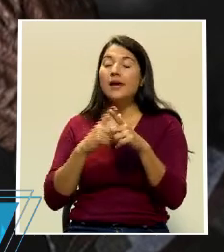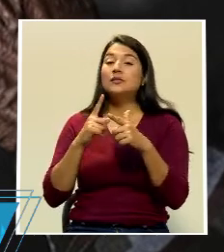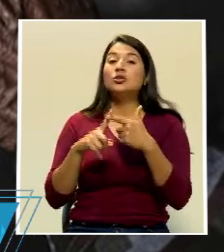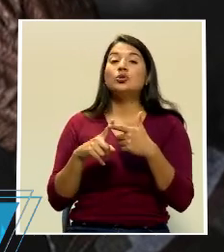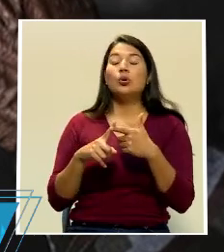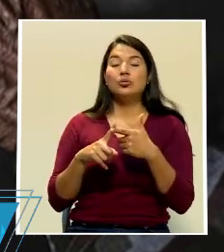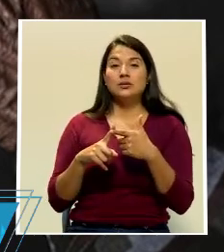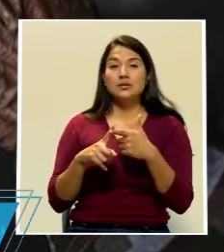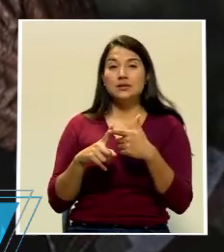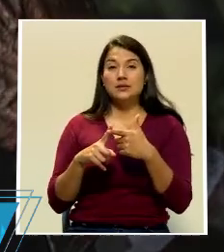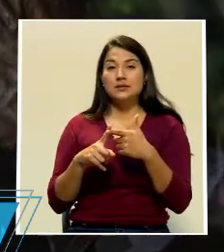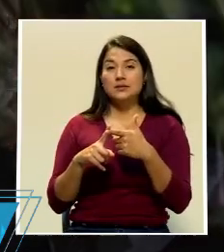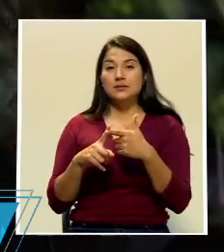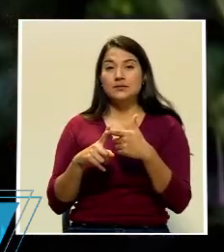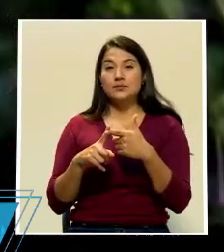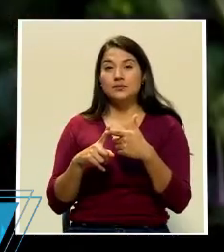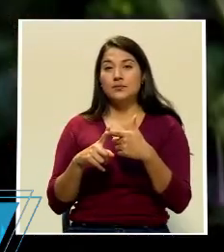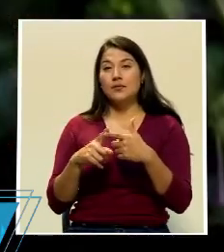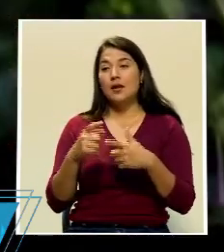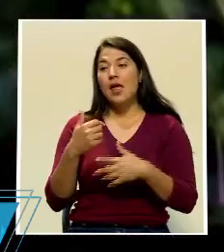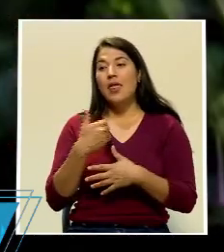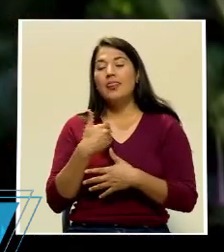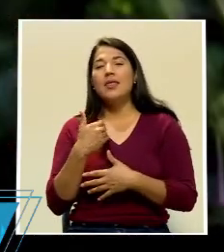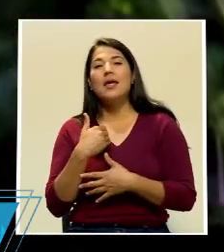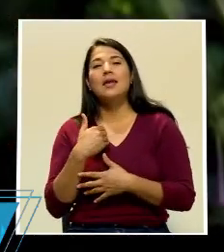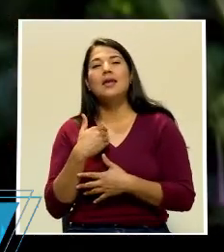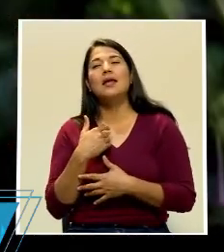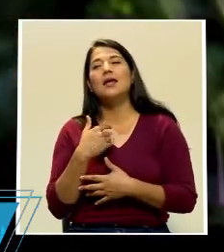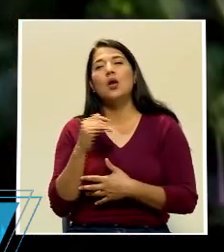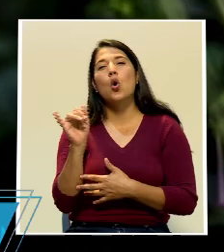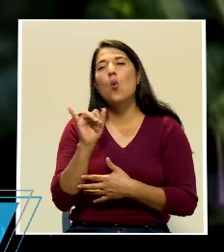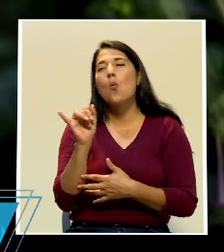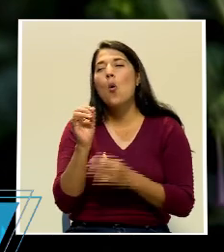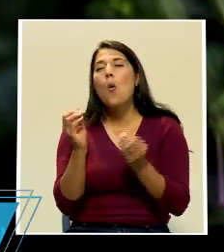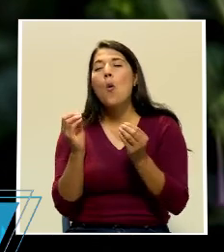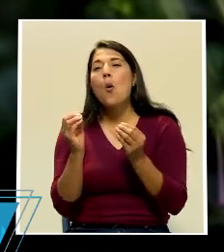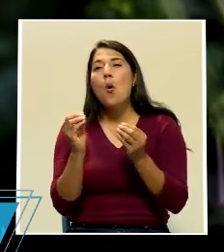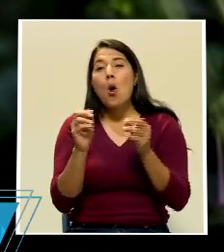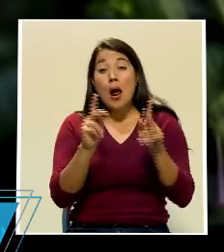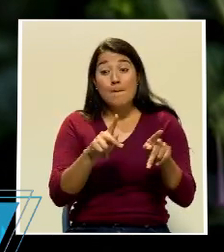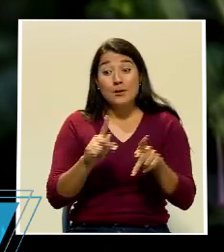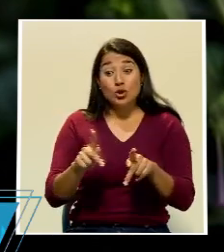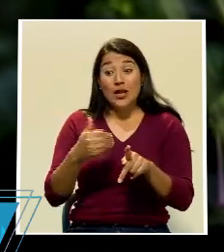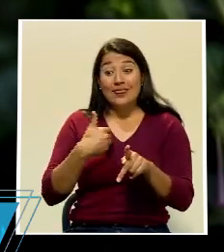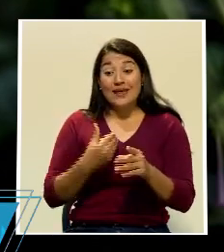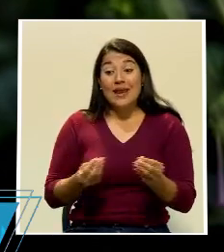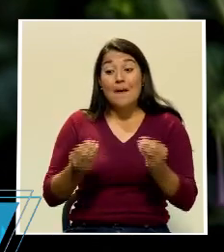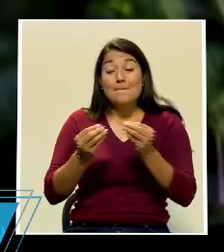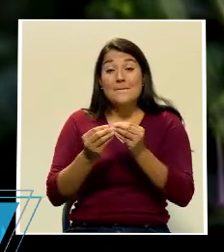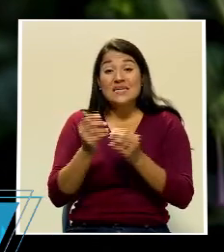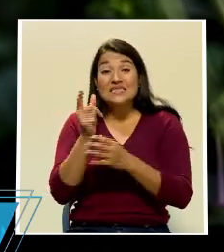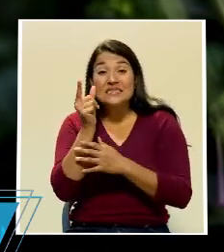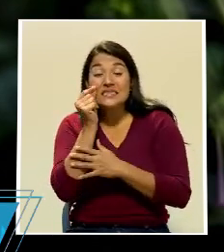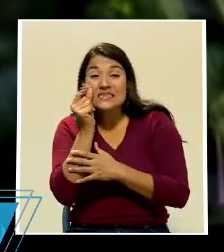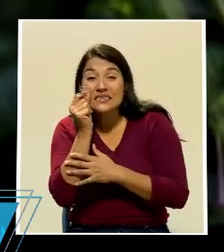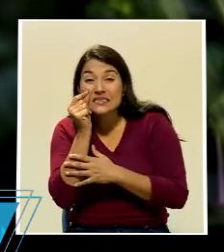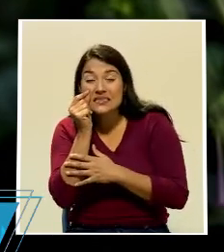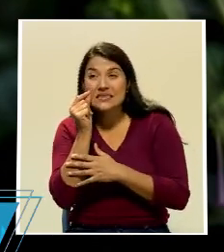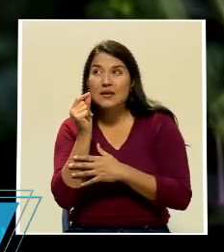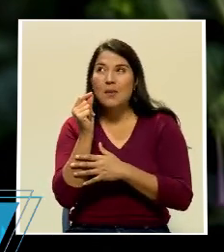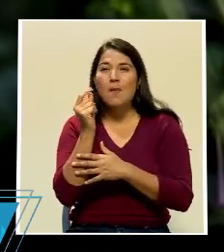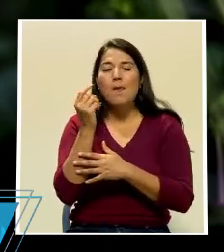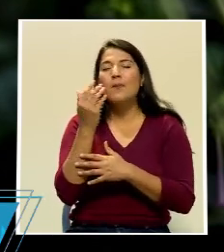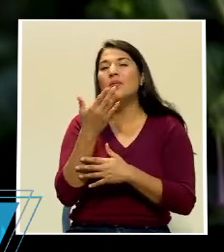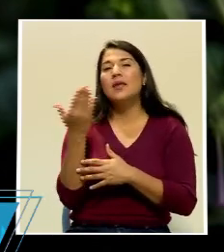Entonces, tienen una curiosidad un poco mayor por buscar a través de un dispositivo, que sea el teléfono o algo